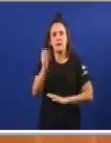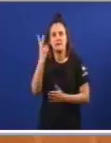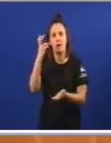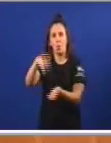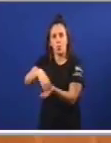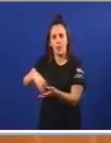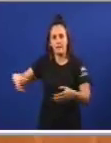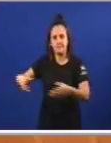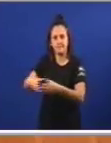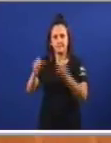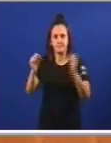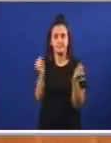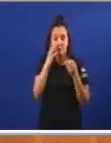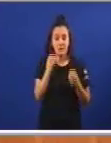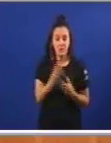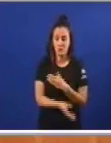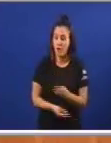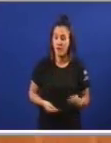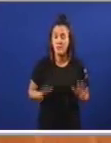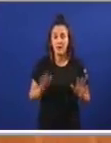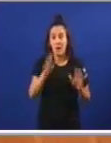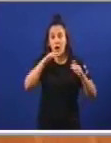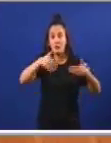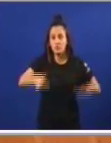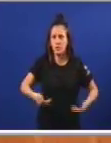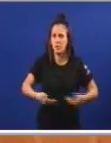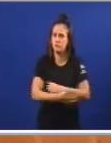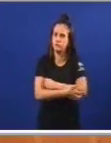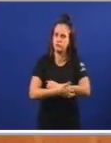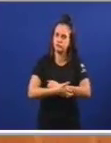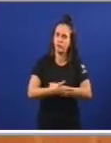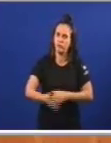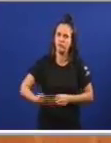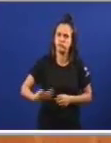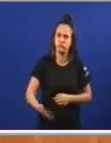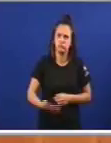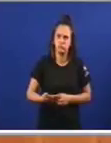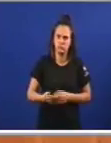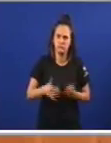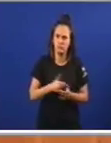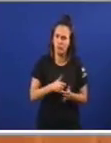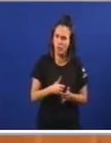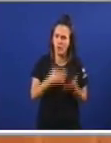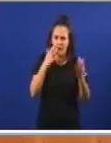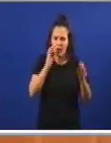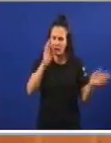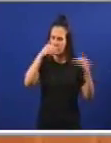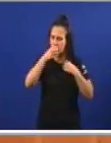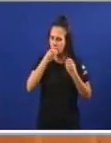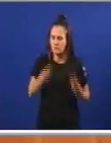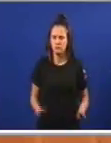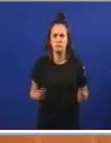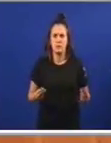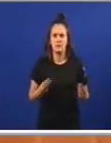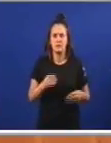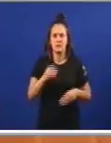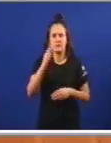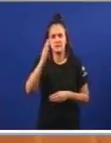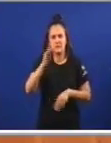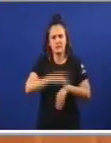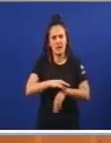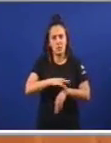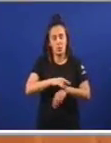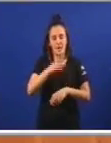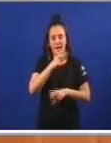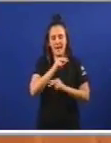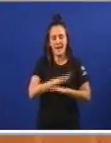non só non se fixo, sino que actual ten un montón de carencias e non se está atendendo realmente a saúde dos nenos e das